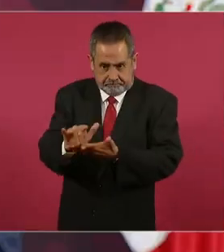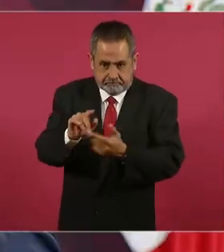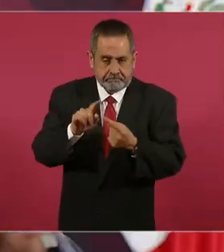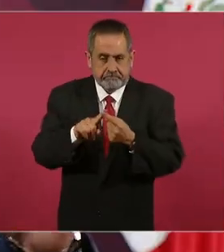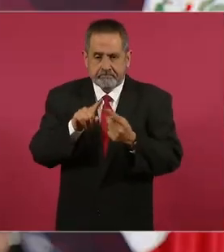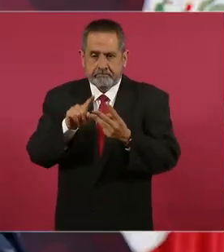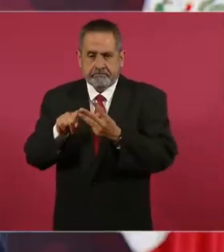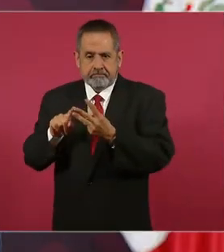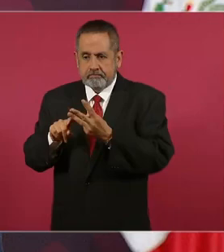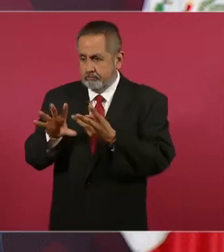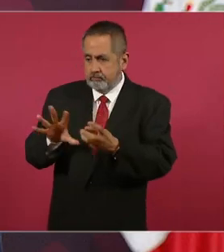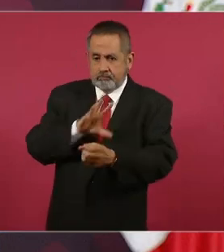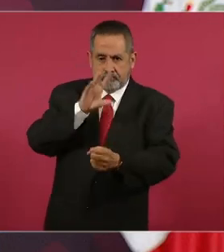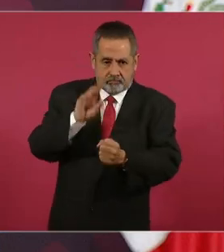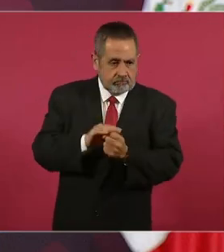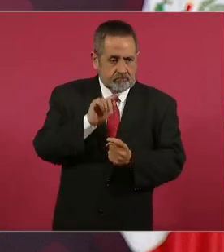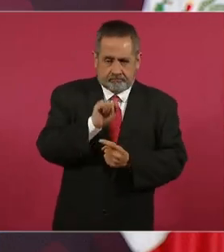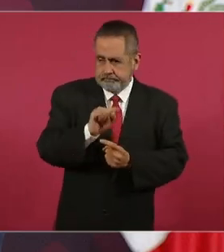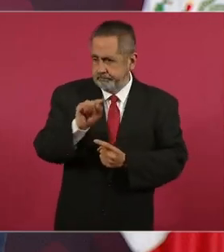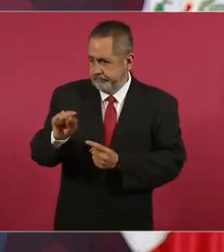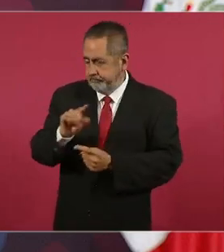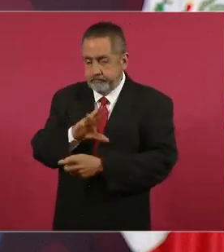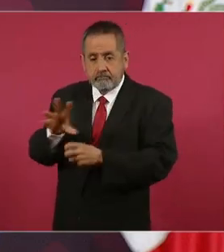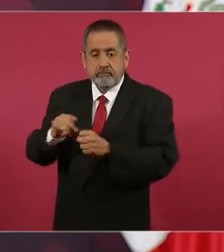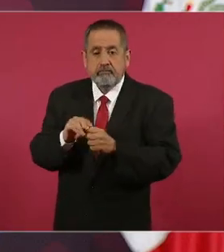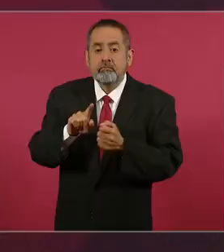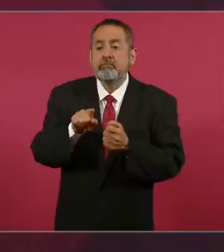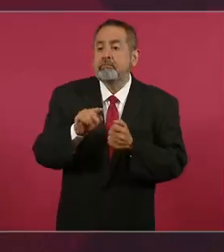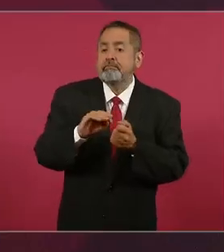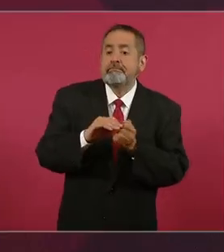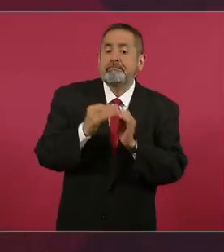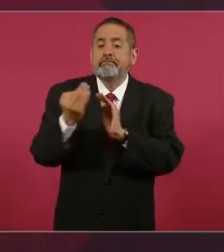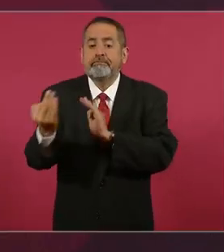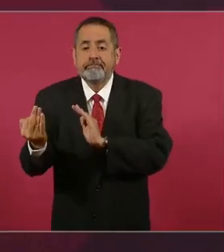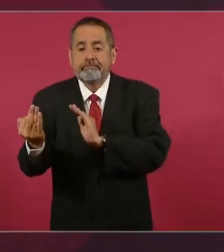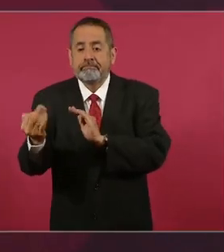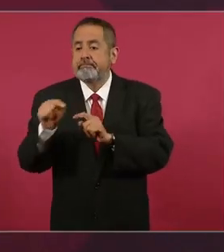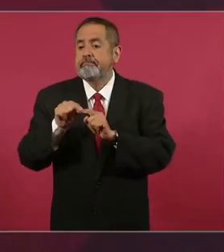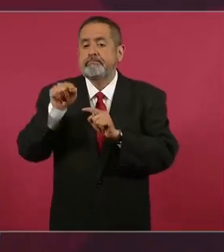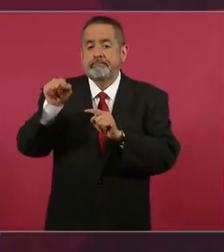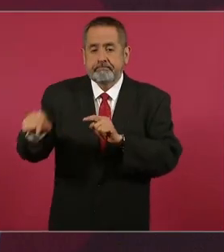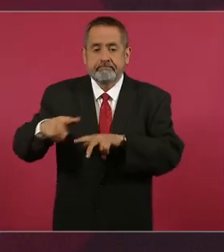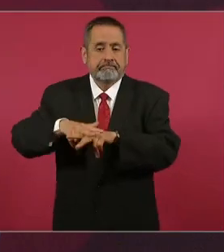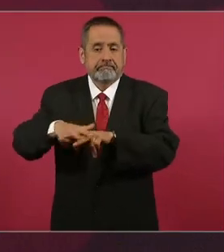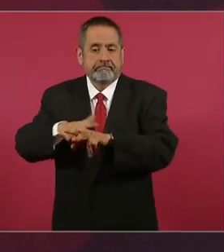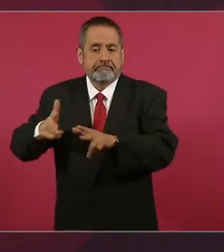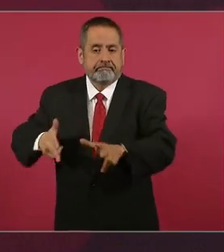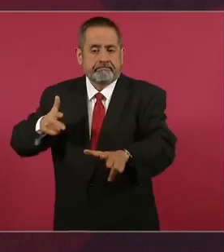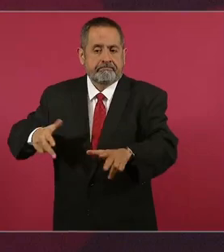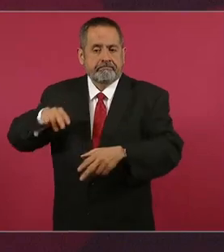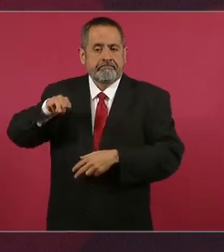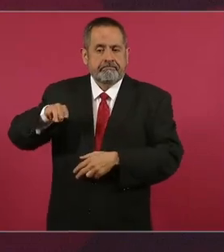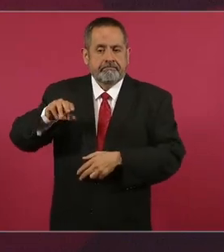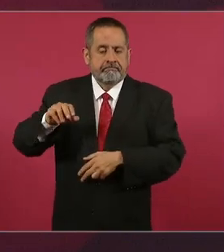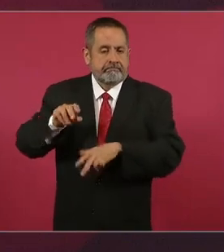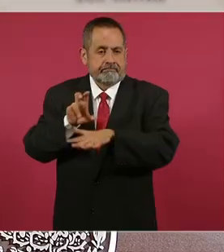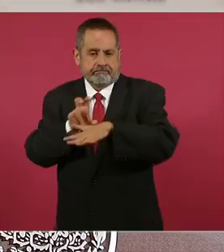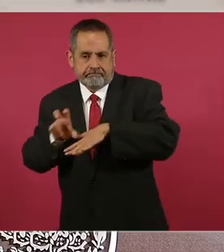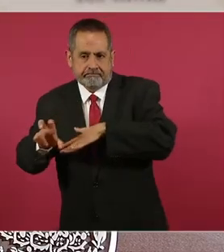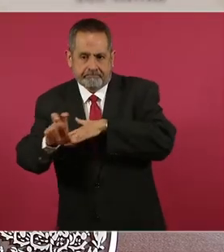Todas las instalaciones. Y enfrente, la estación del Tren Maya,